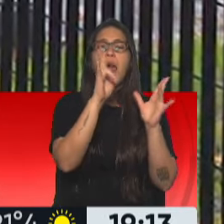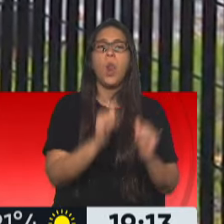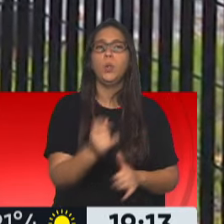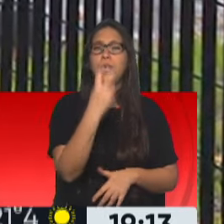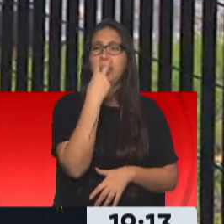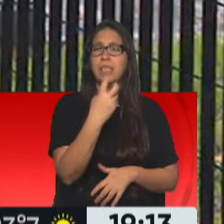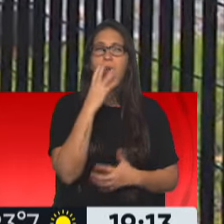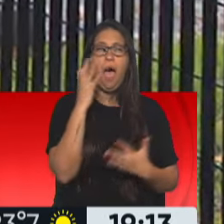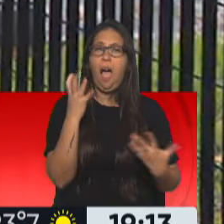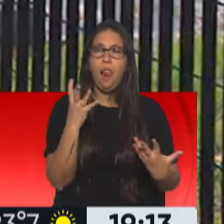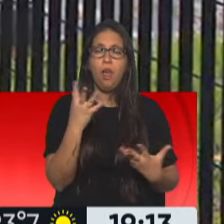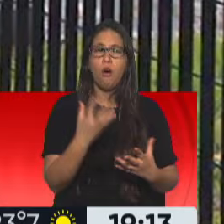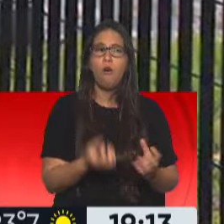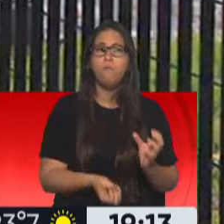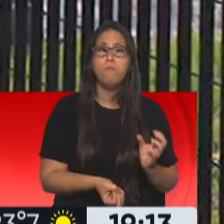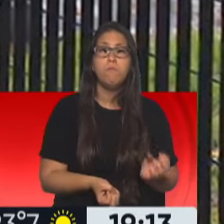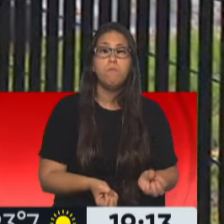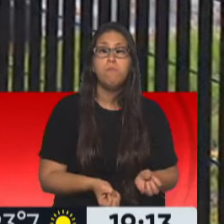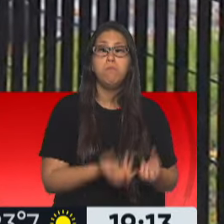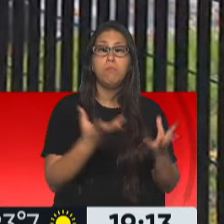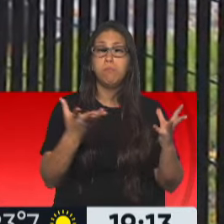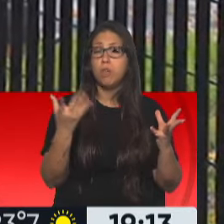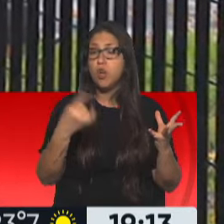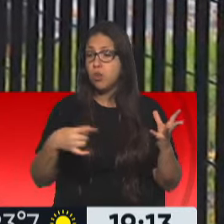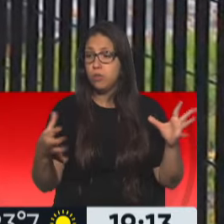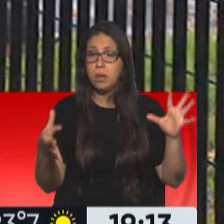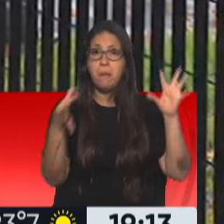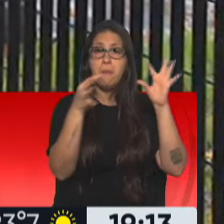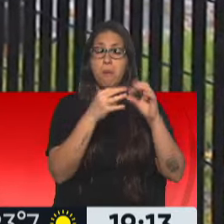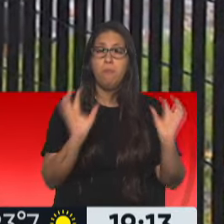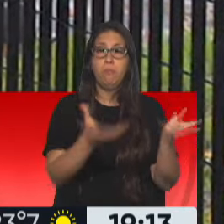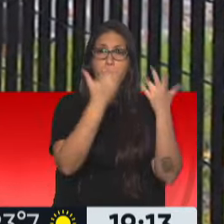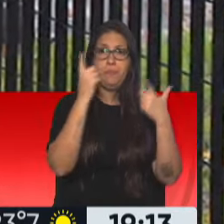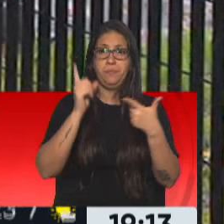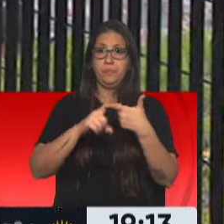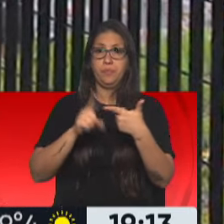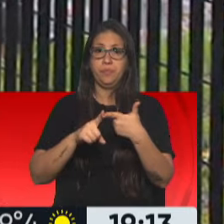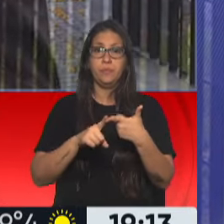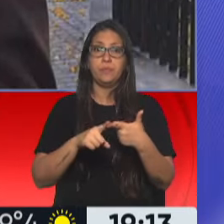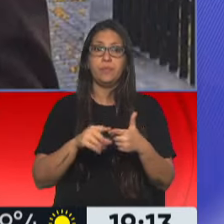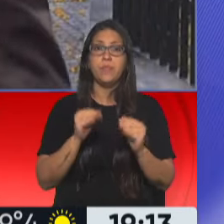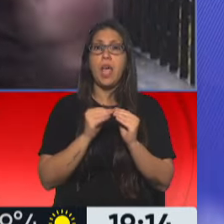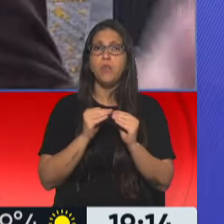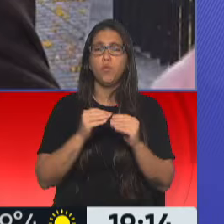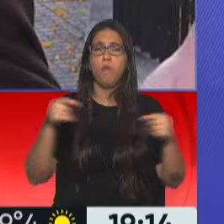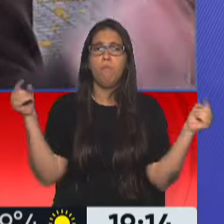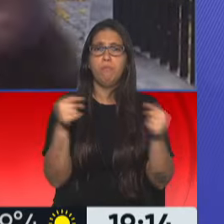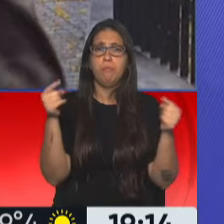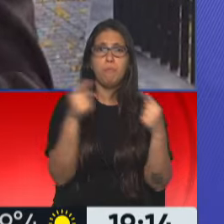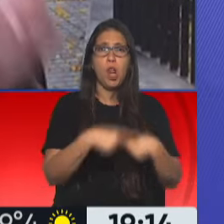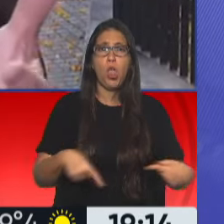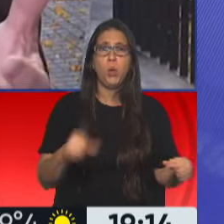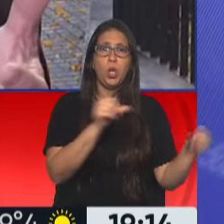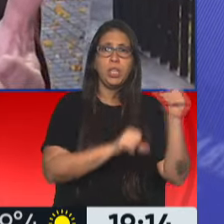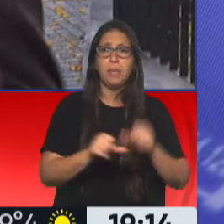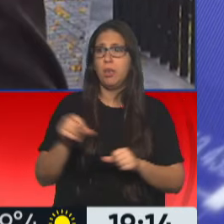Entonces componentes inflamables pueden haber tomado contacto con la chispa. Otro que puede haber sido un tema de incompatibilidad de un producto químico con